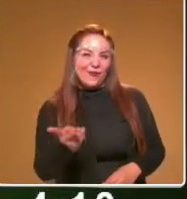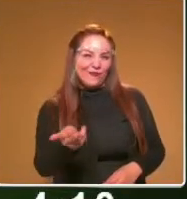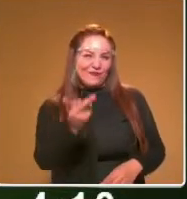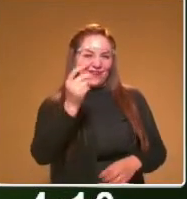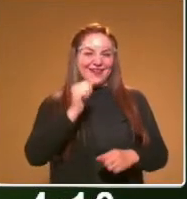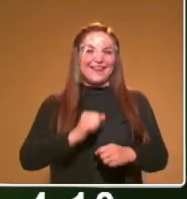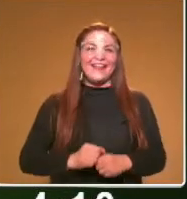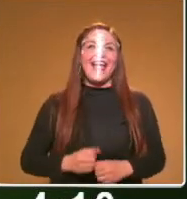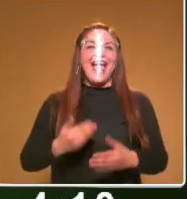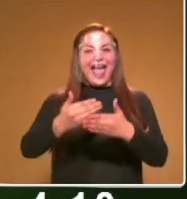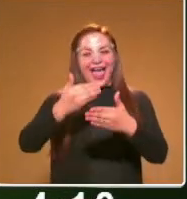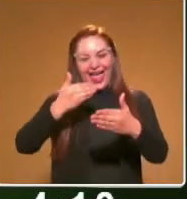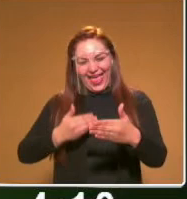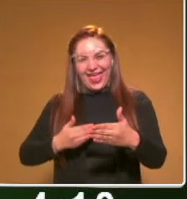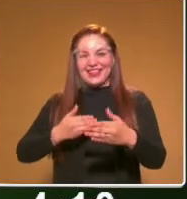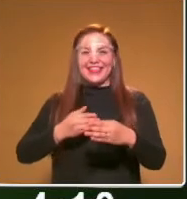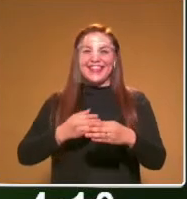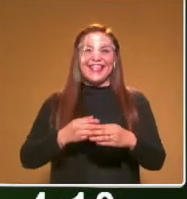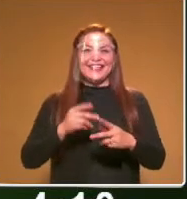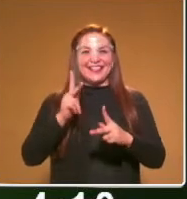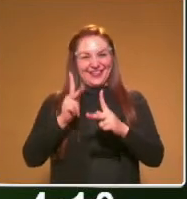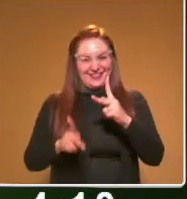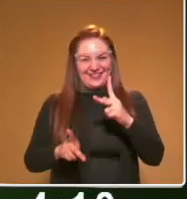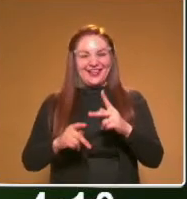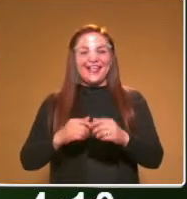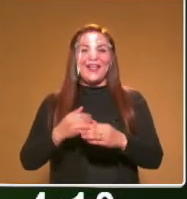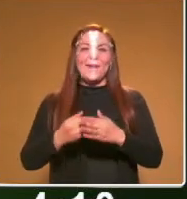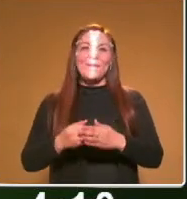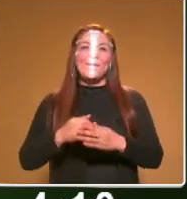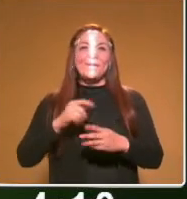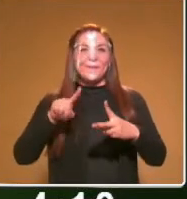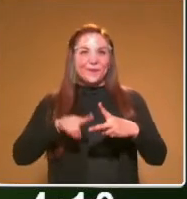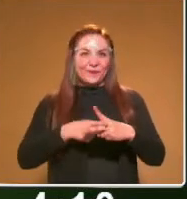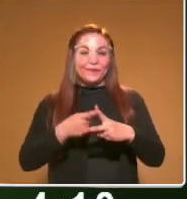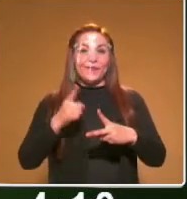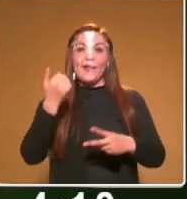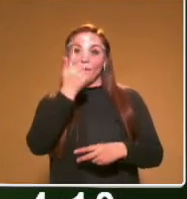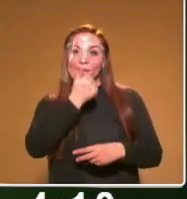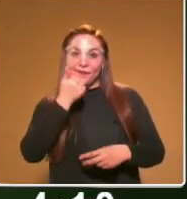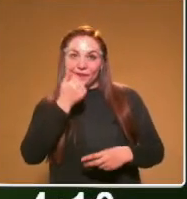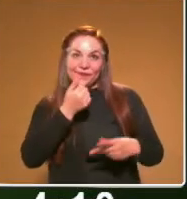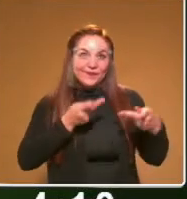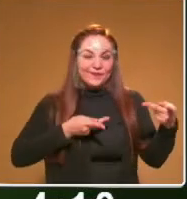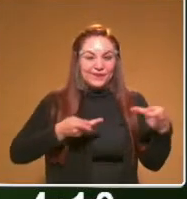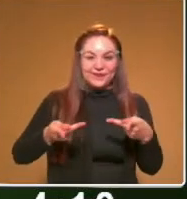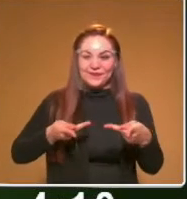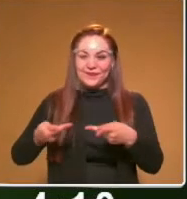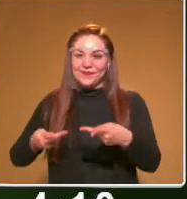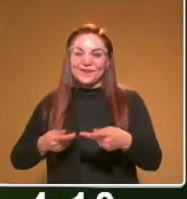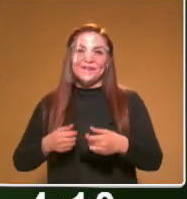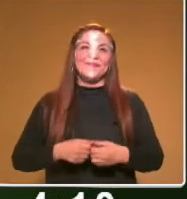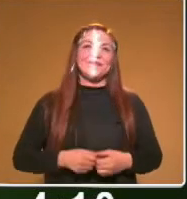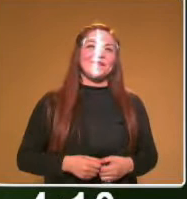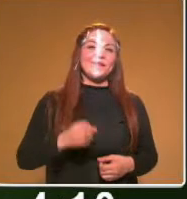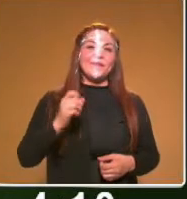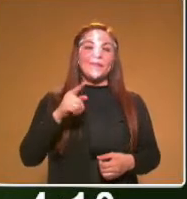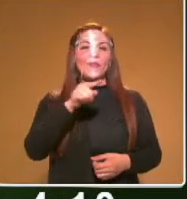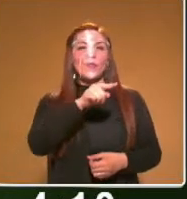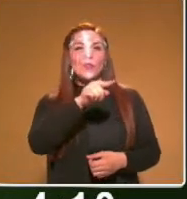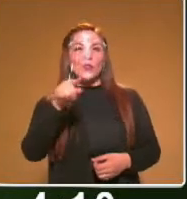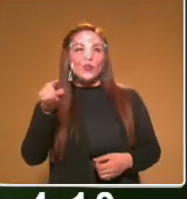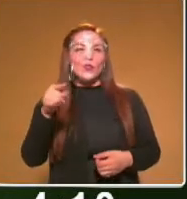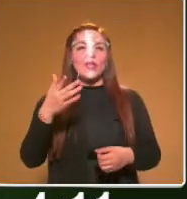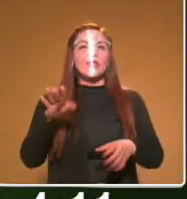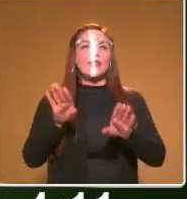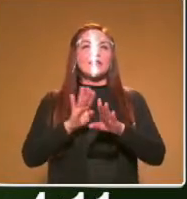introductoria antes de ir a un corte, maestra? Me parece muy bien, para que los alumnos ya vayan preparando ahí lo que conocen. ¿Cómo